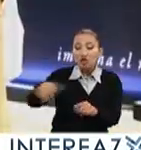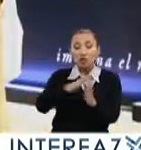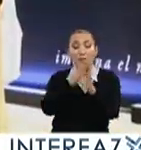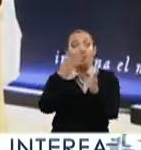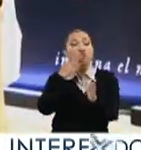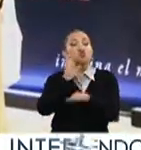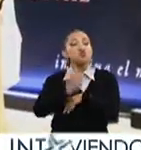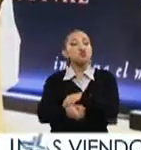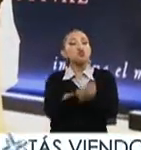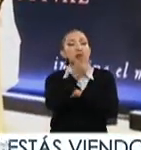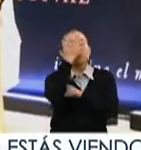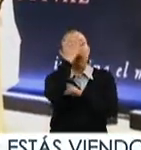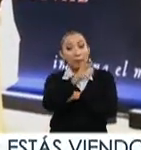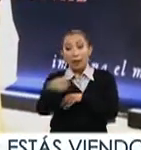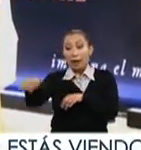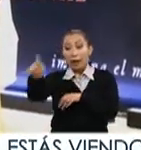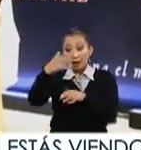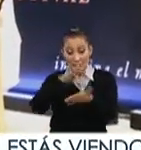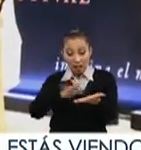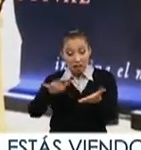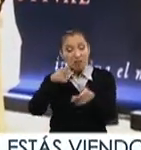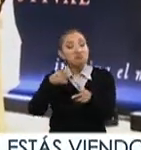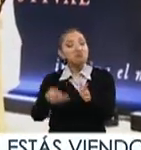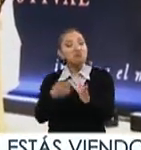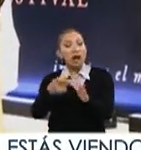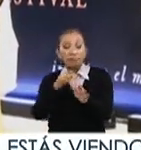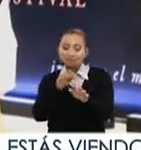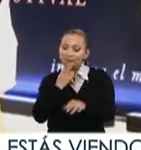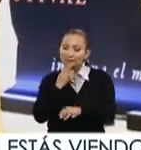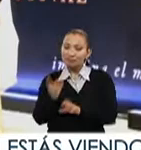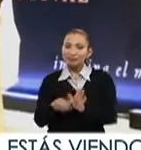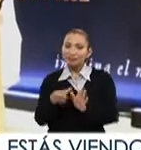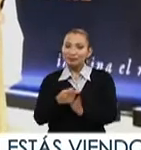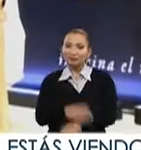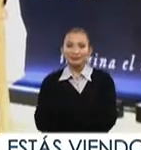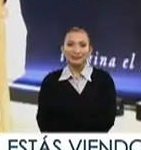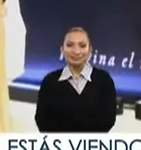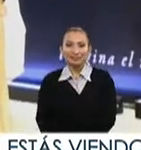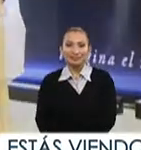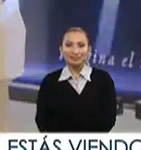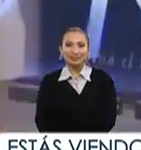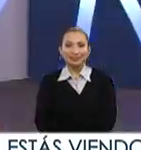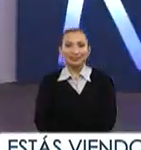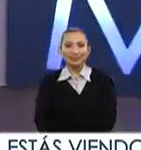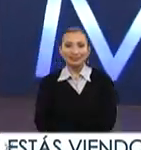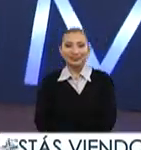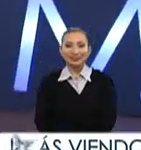obras perduren, sabe que mientras la gente las siga leyendo, estará vigente.